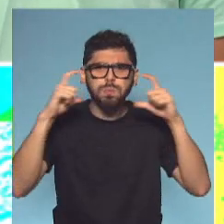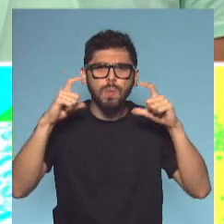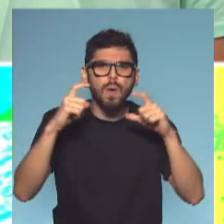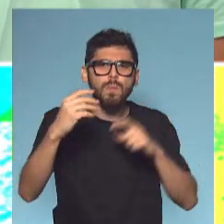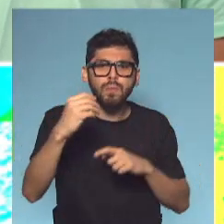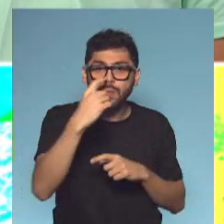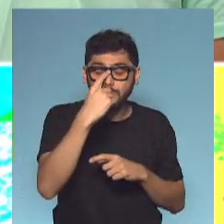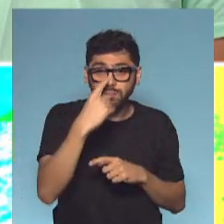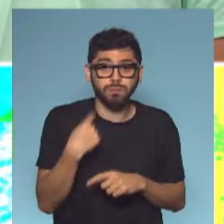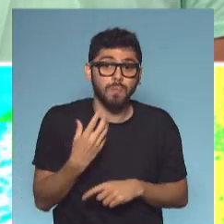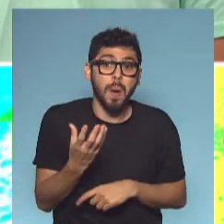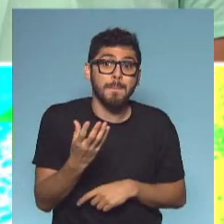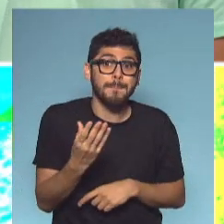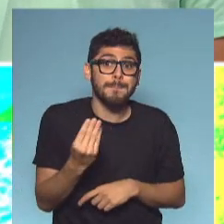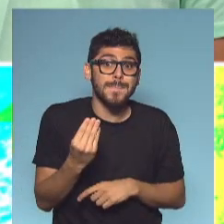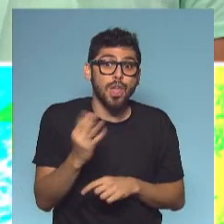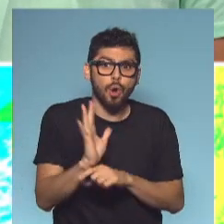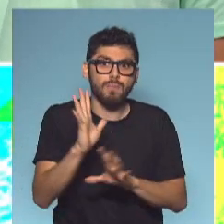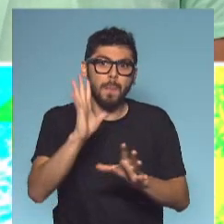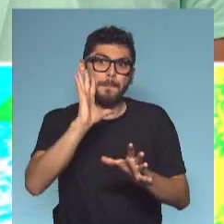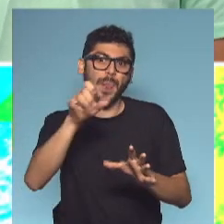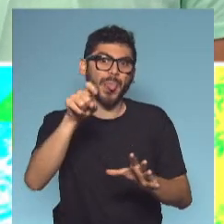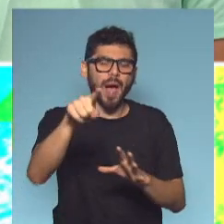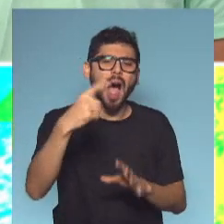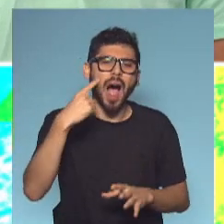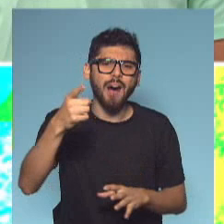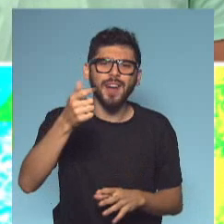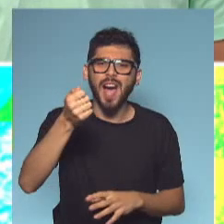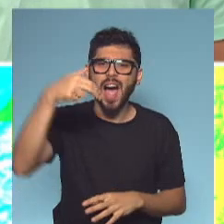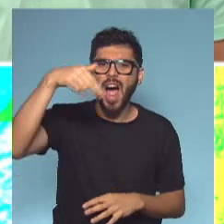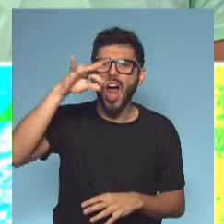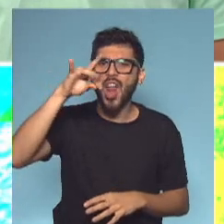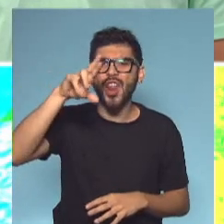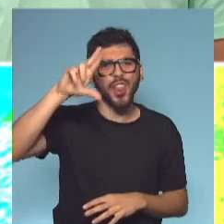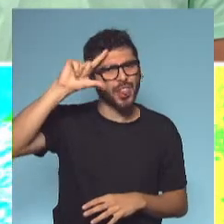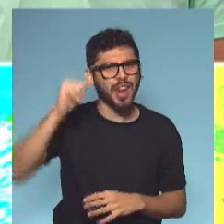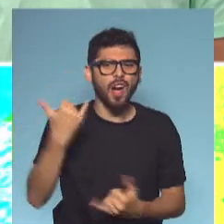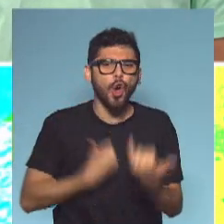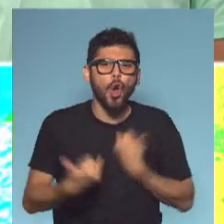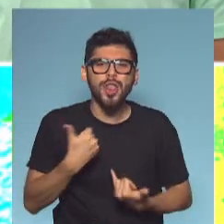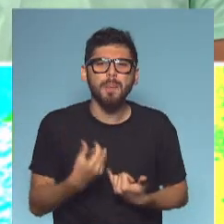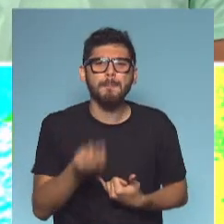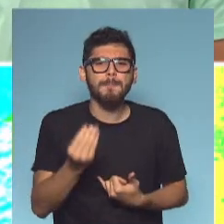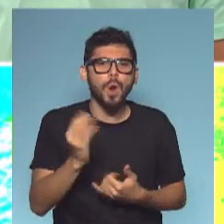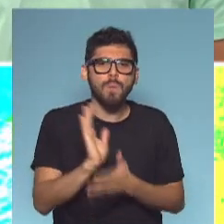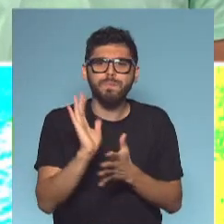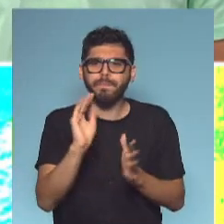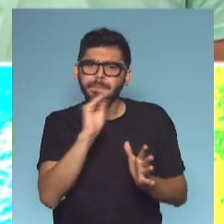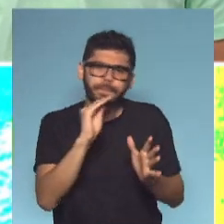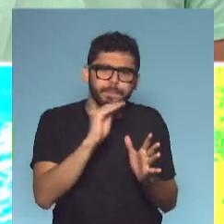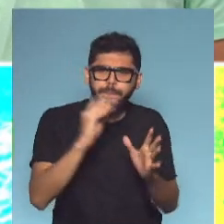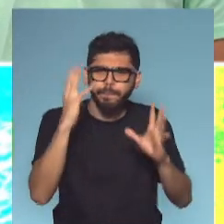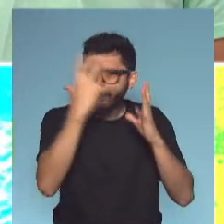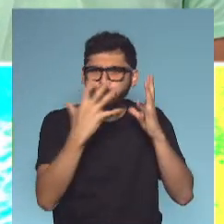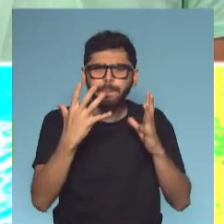que ver con el miedo que tienen a que alguien los identifique. A ver si, Andrea, vos me podés contar un poco por qué, o alguna de ustedes, por qué están tan cubiertos